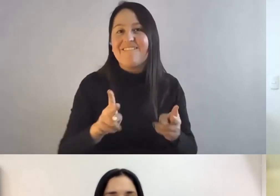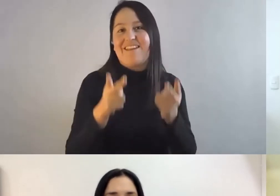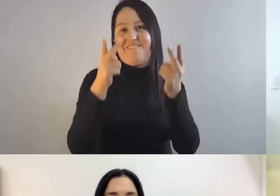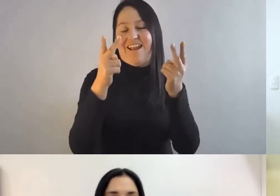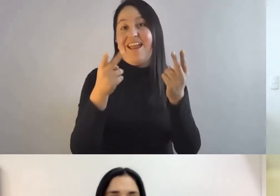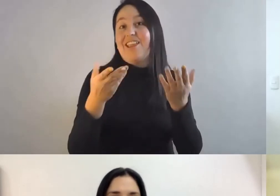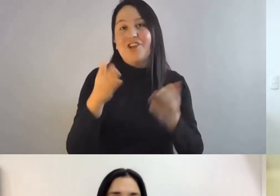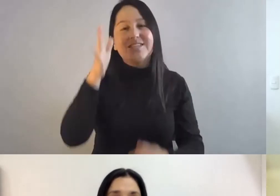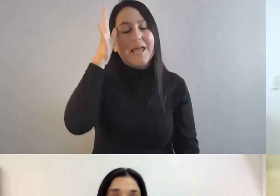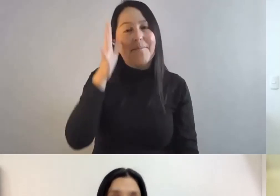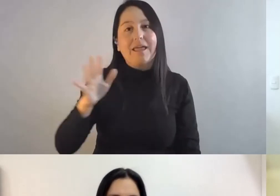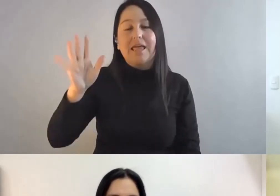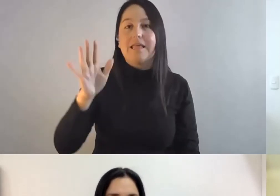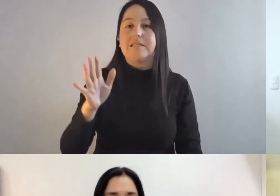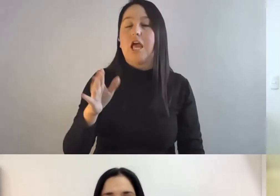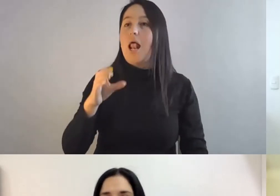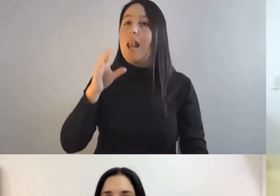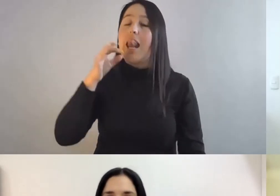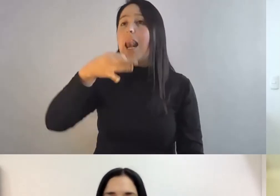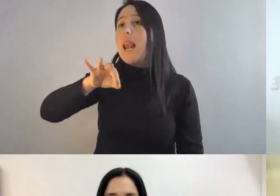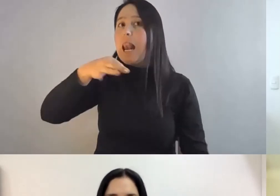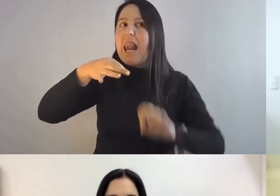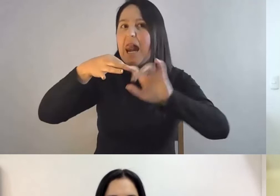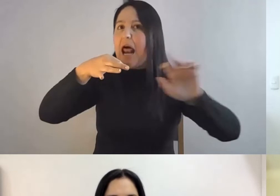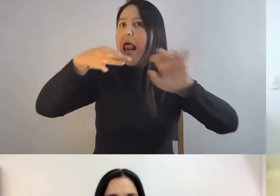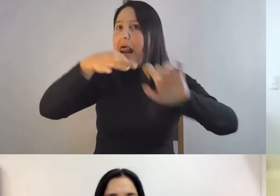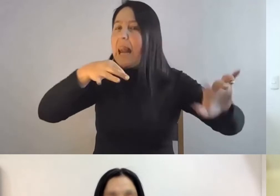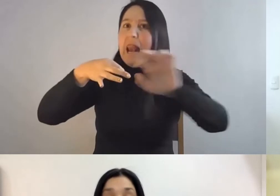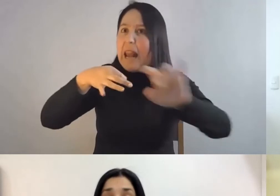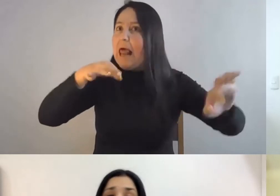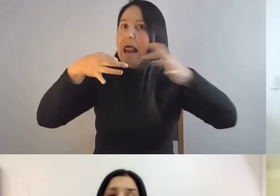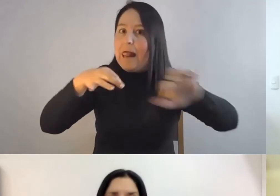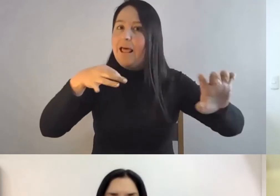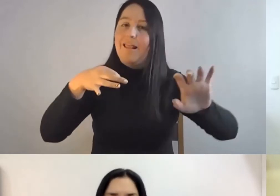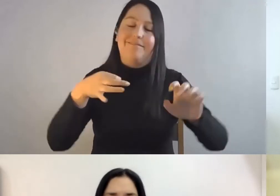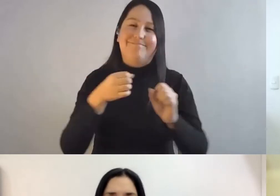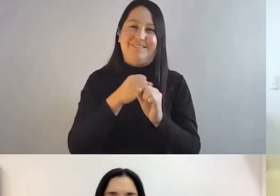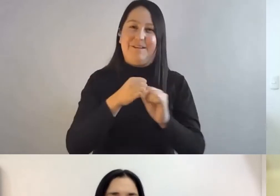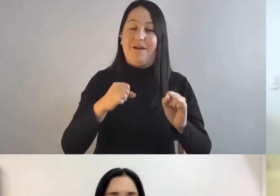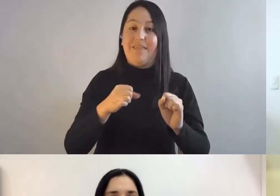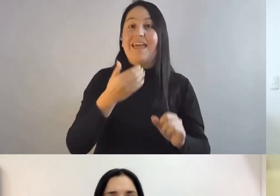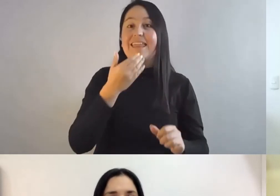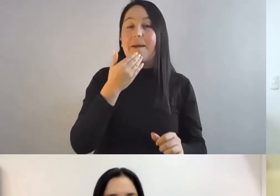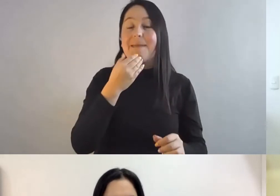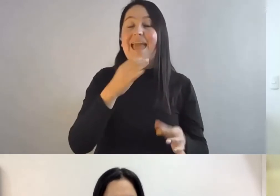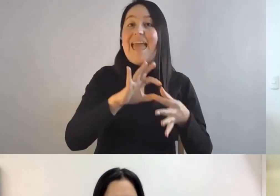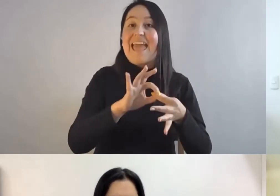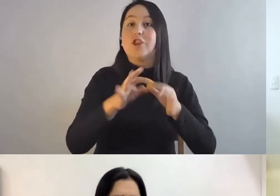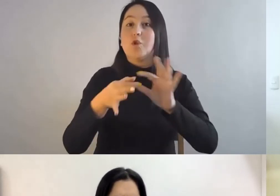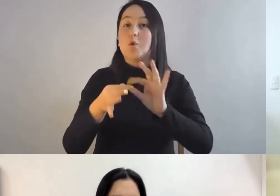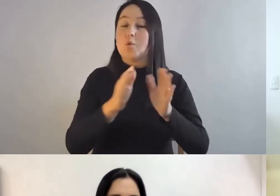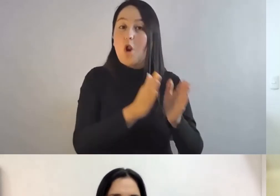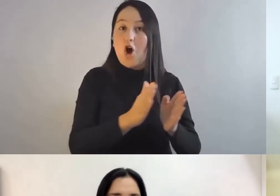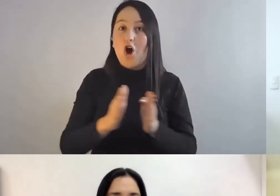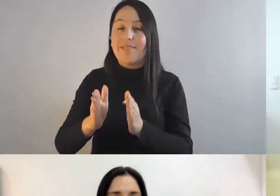imagínense deletrear todo lo que uno como oyente. Y en cuanto a la estructura del español, claro, a veces no lo entienden porque su lengua tiene otra estructura. De hecho,